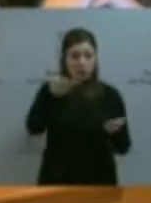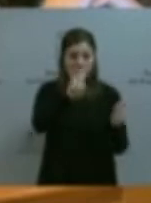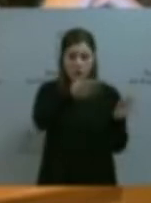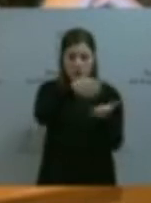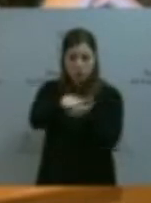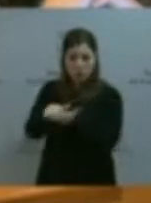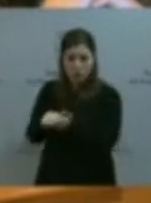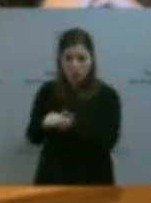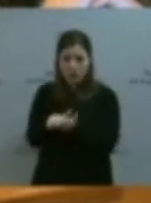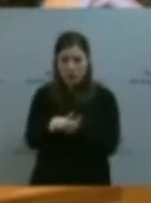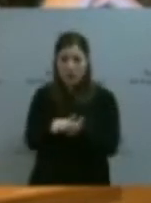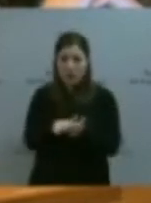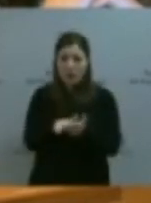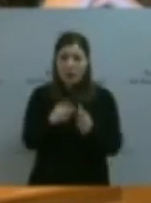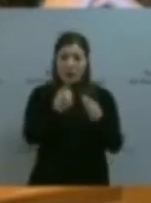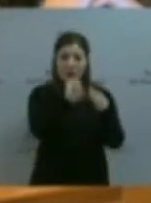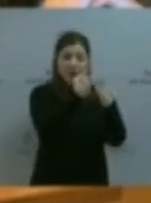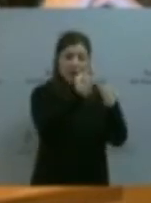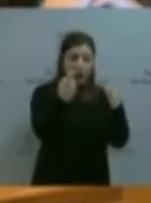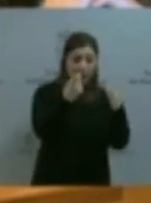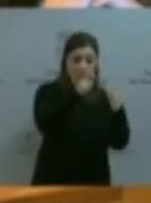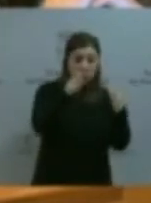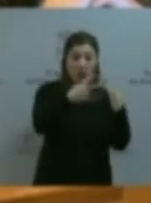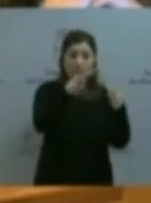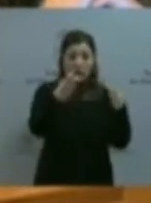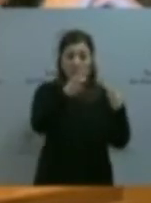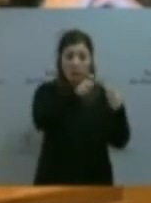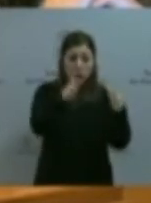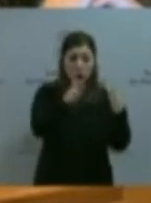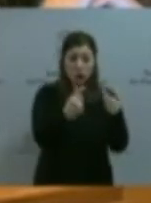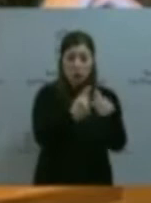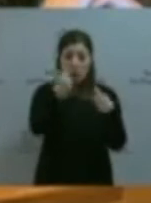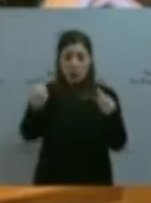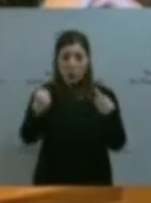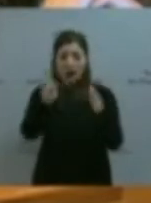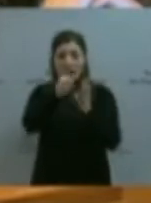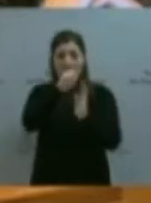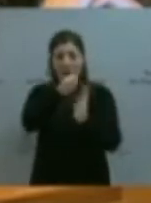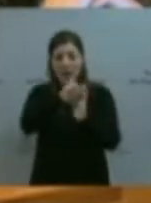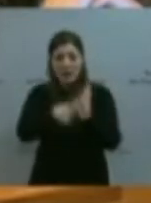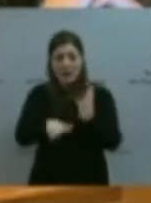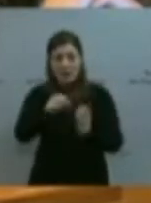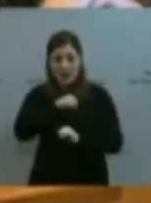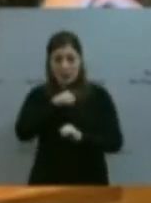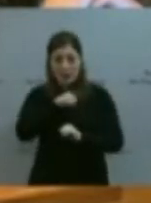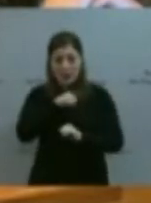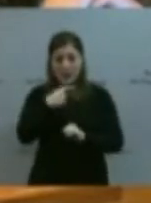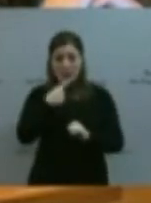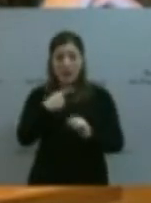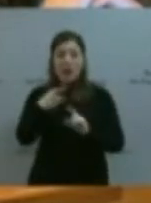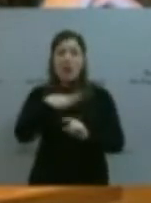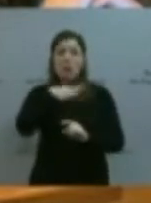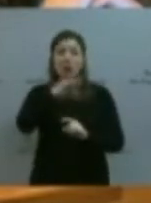cada 200 personas que están en una lista de espera, y que en cualquier caso empeoran la posibilidad de diagnóstico, la posibilidad de tratamiento, ¿no? Usted tiene una crisis, ha entrado